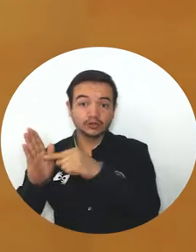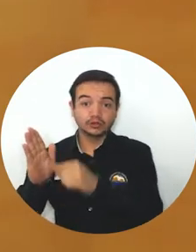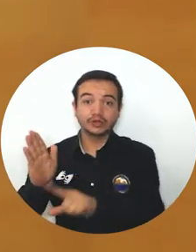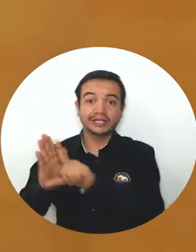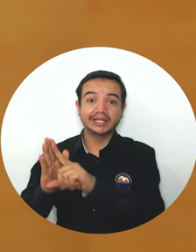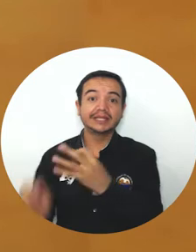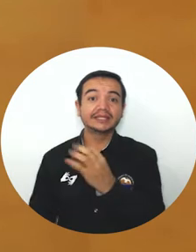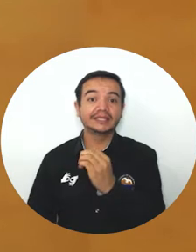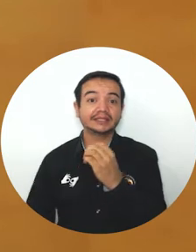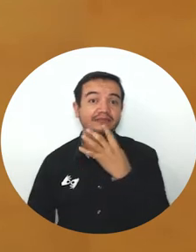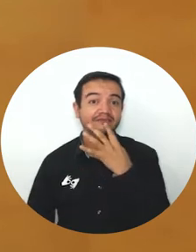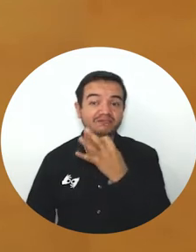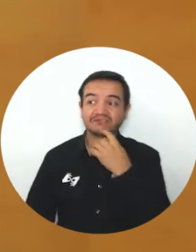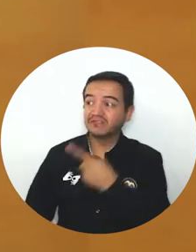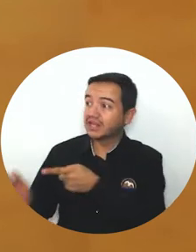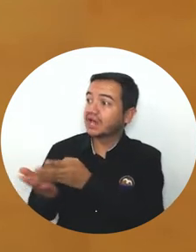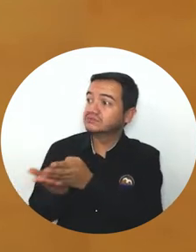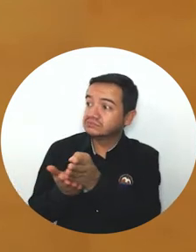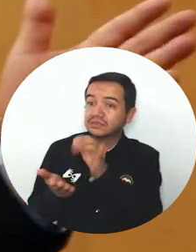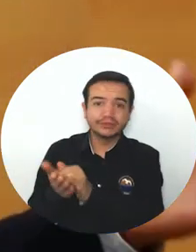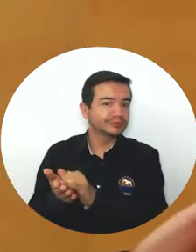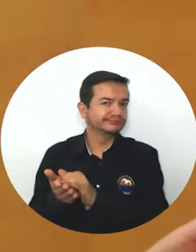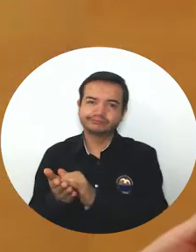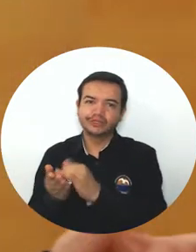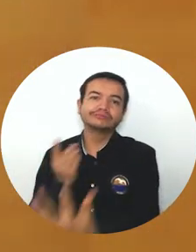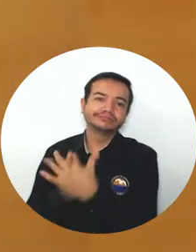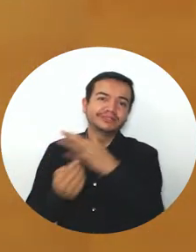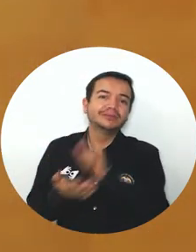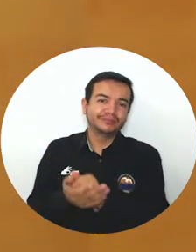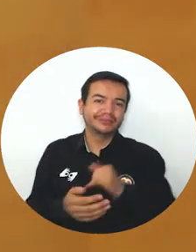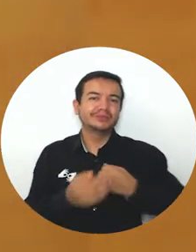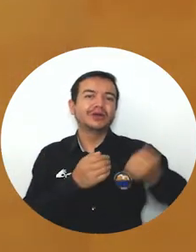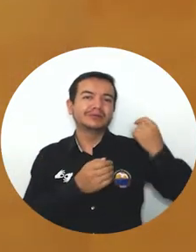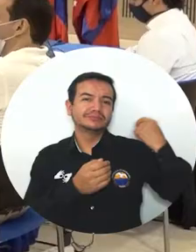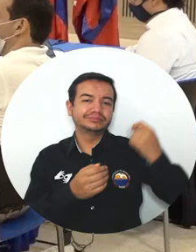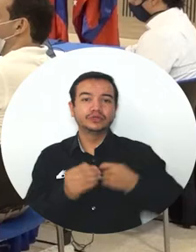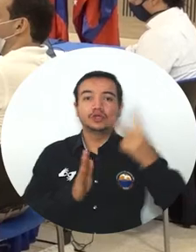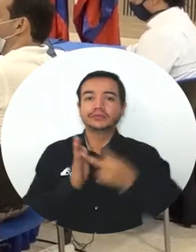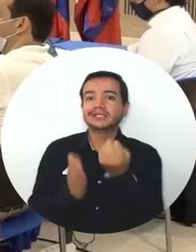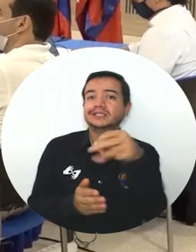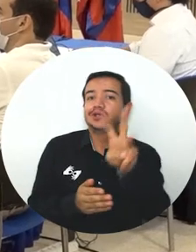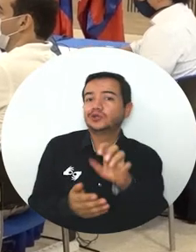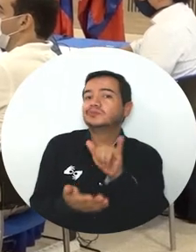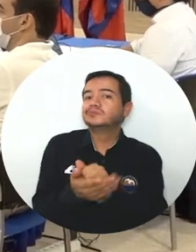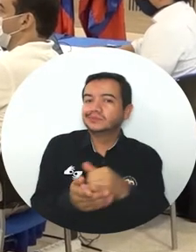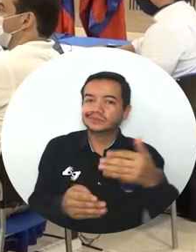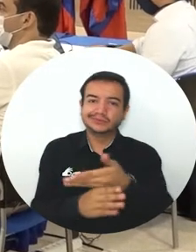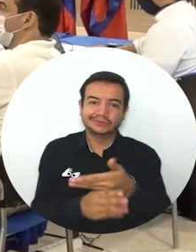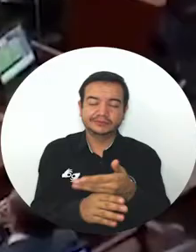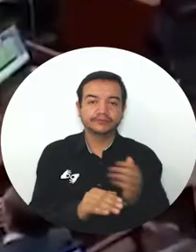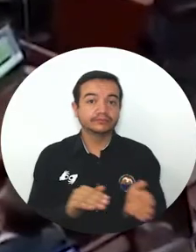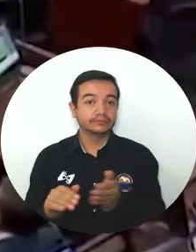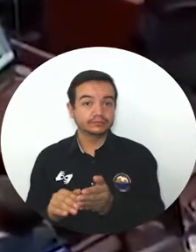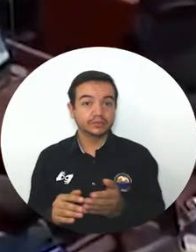Ley 30, pues la universidad pública va a volver al estado inicial que estaba en el 2018, es decir, una desfinanciación. En la comunicación se